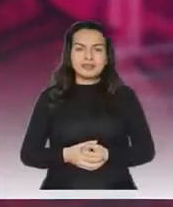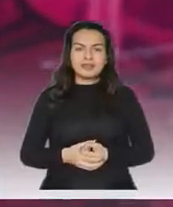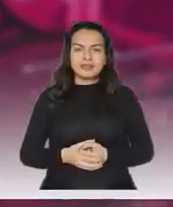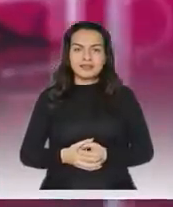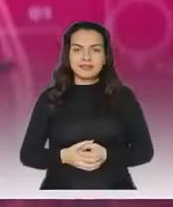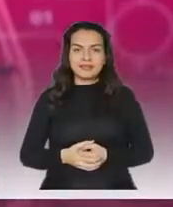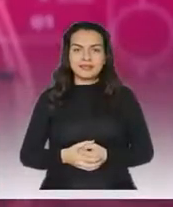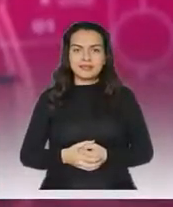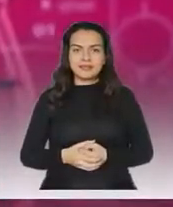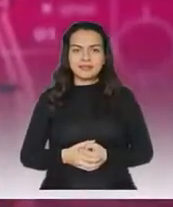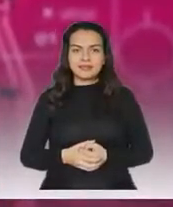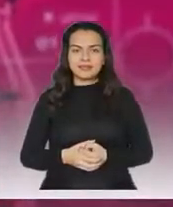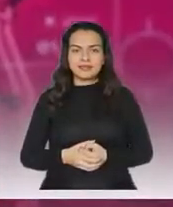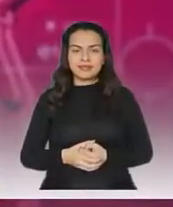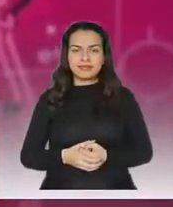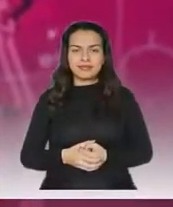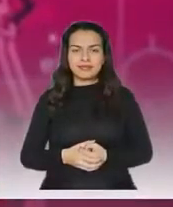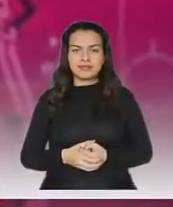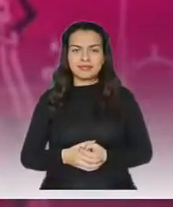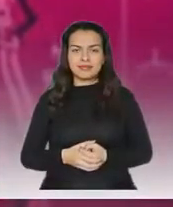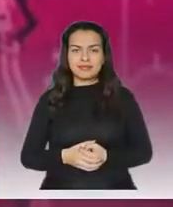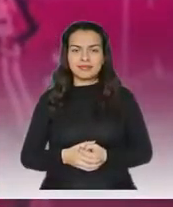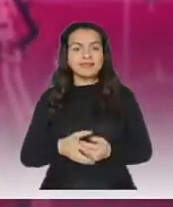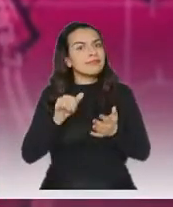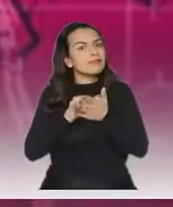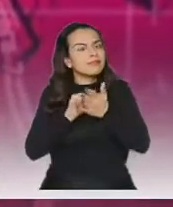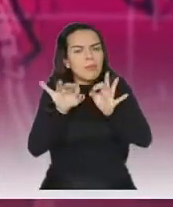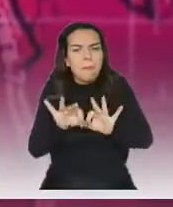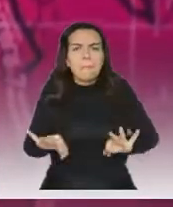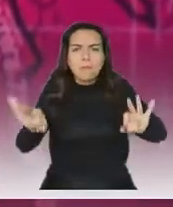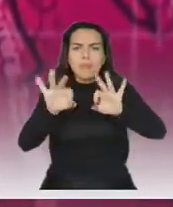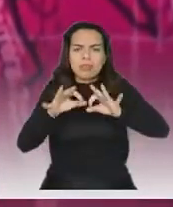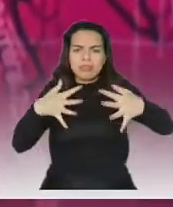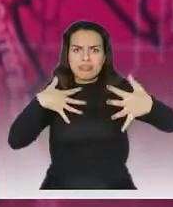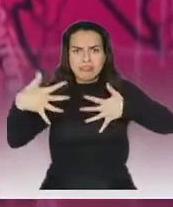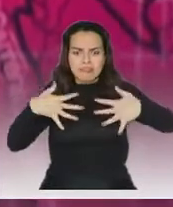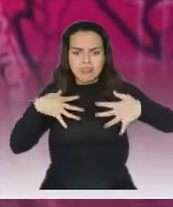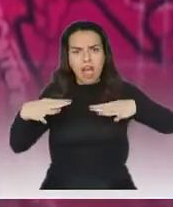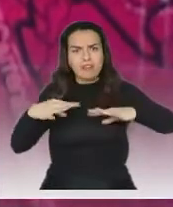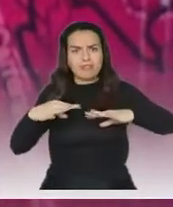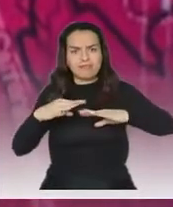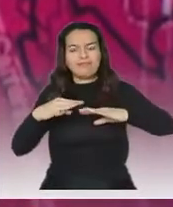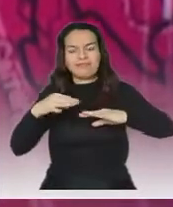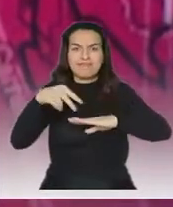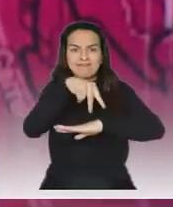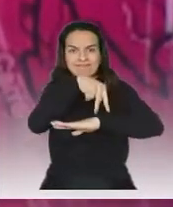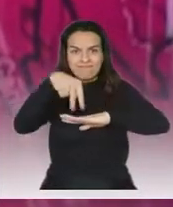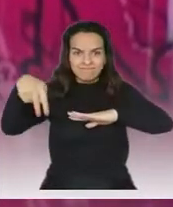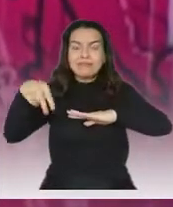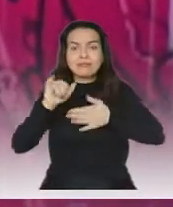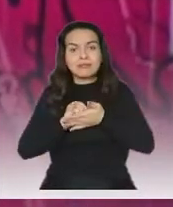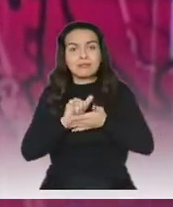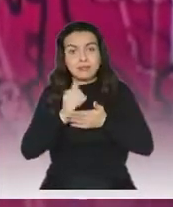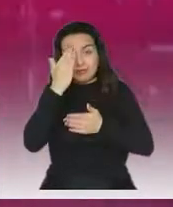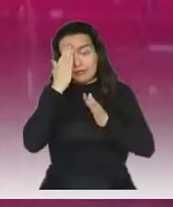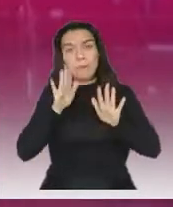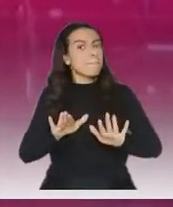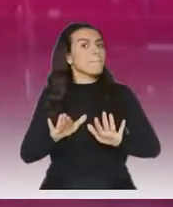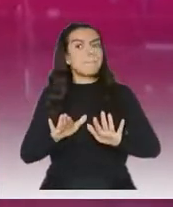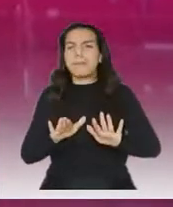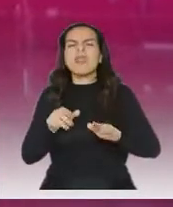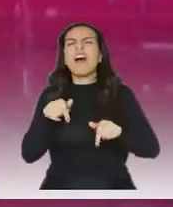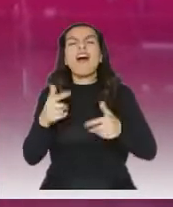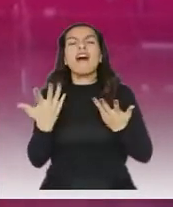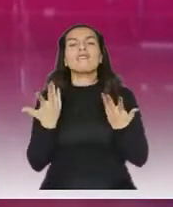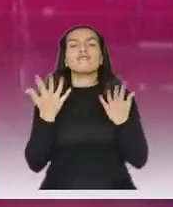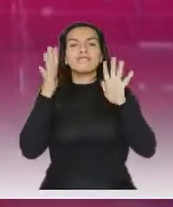y uno de los eventos sobre tablas más importantes de la capital no se apaga en tiempos de crisis. Se trata del Festival de Teatro Alternativo